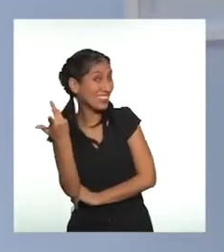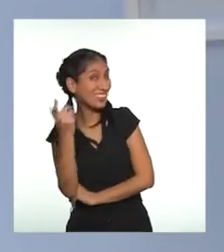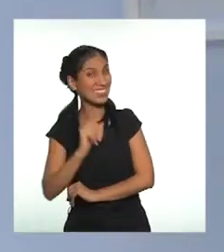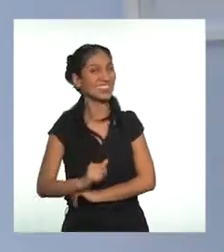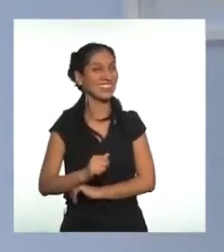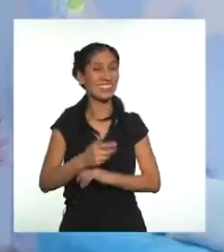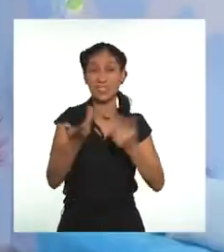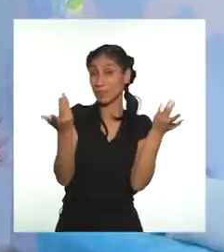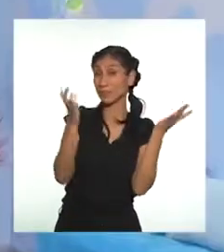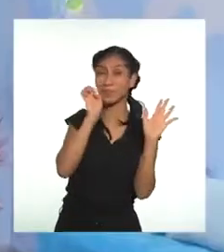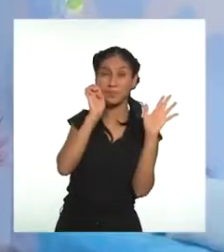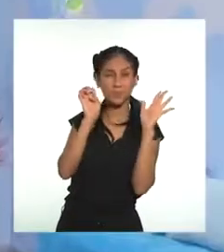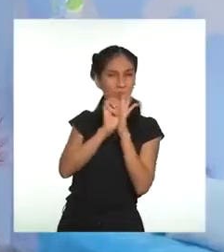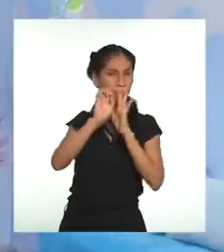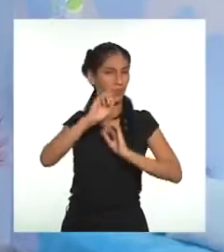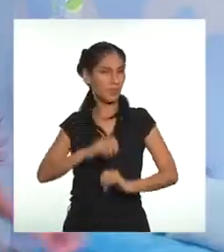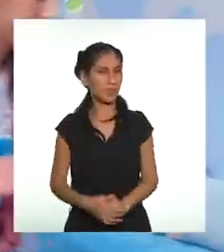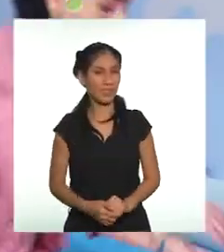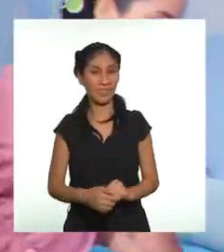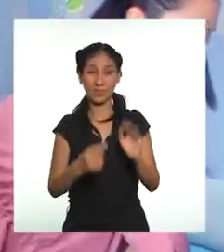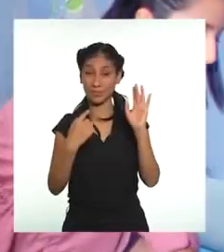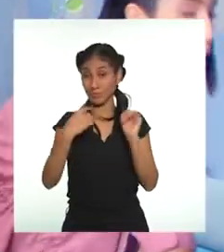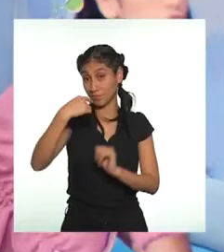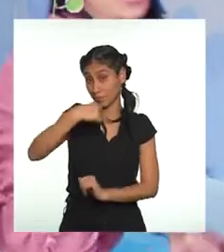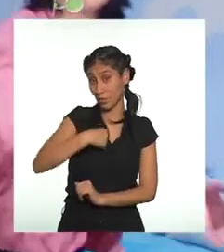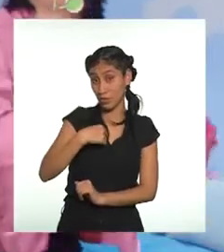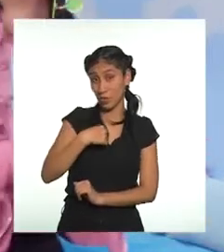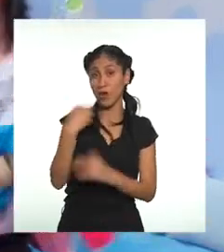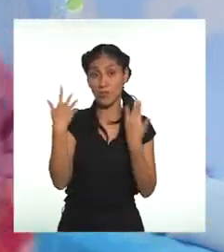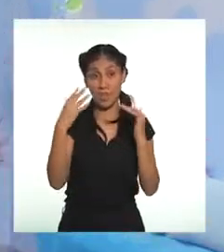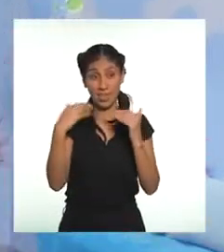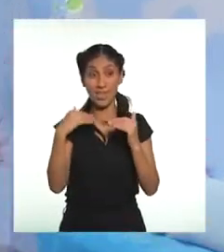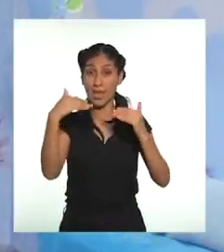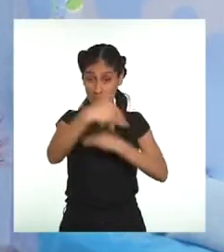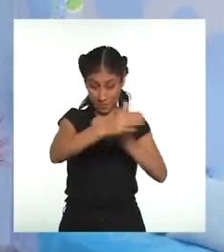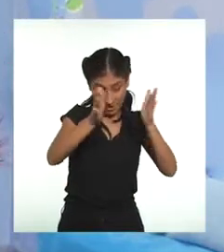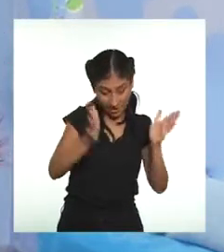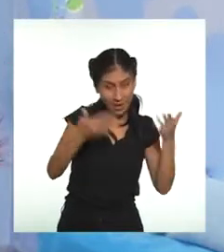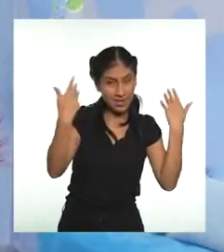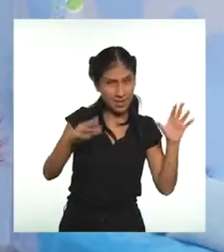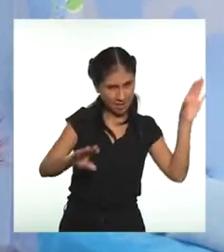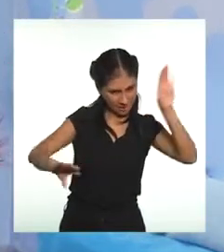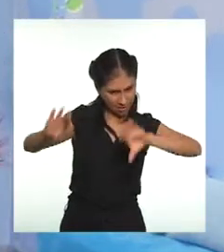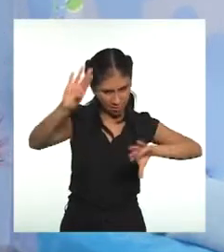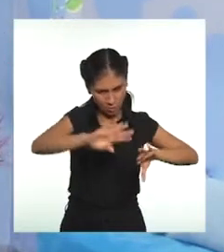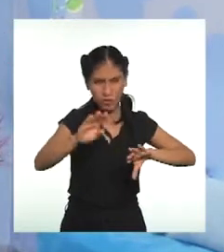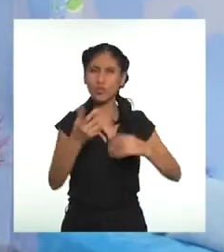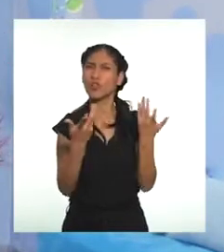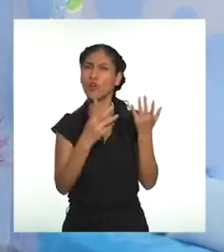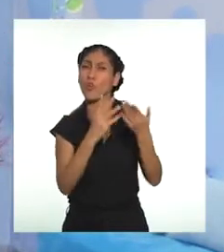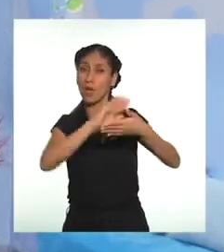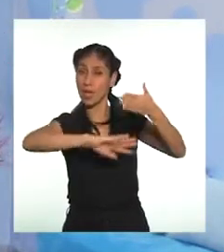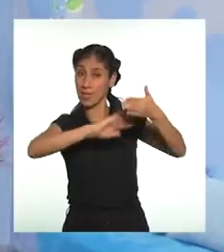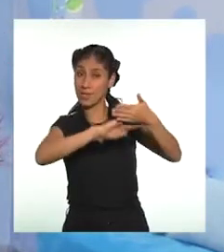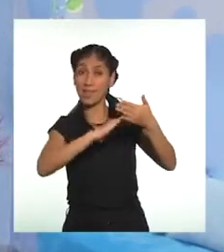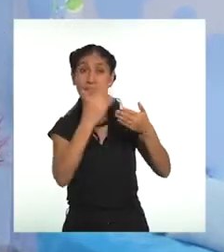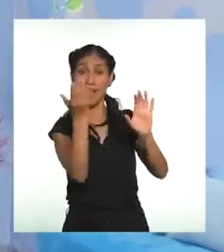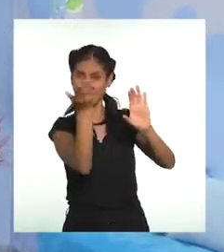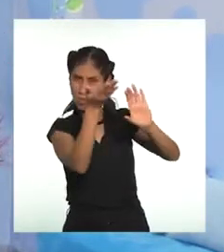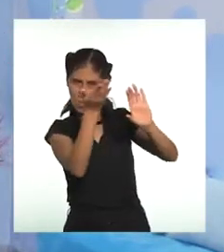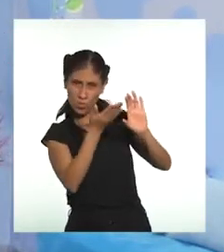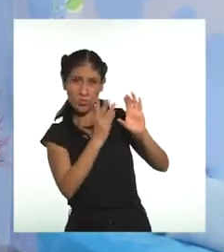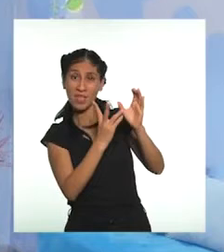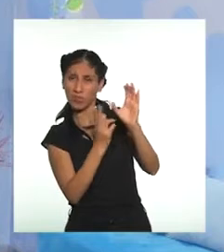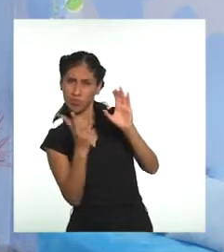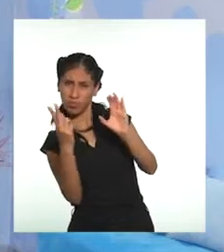parece? Por ejemplo, yo ya tengo lista mi caja. He colocado el álbum de recortes de periódico que mi